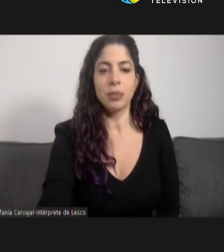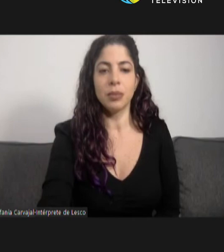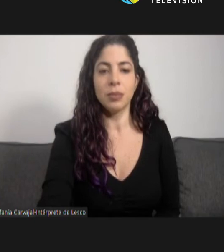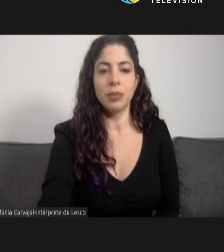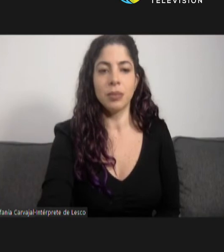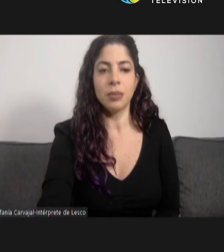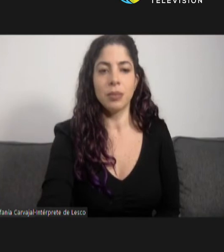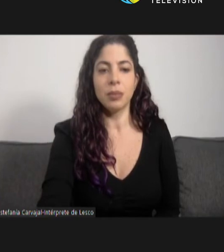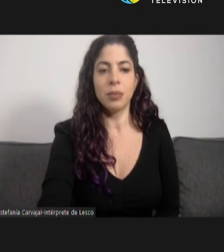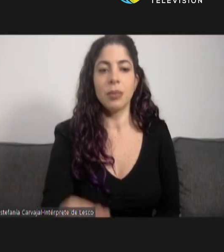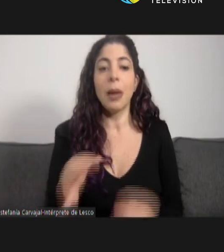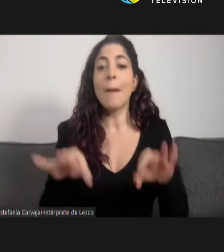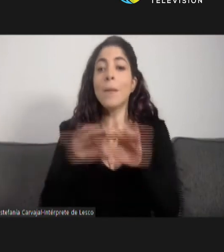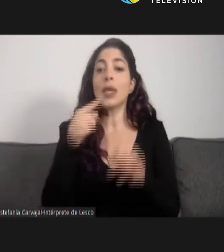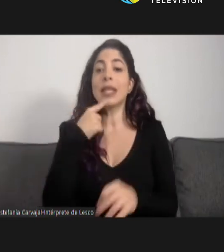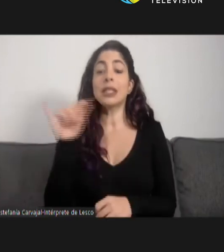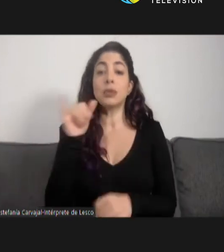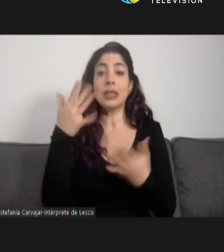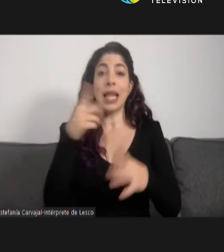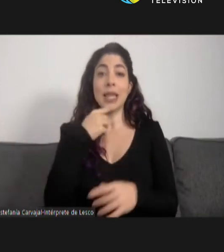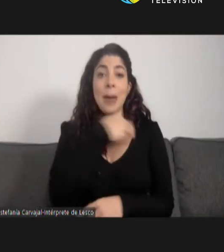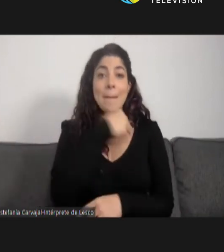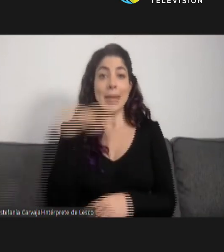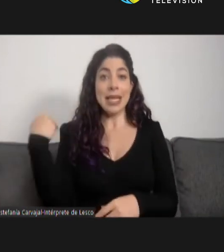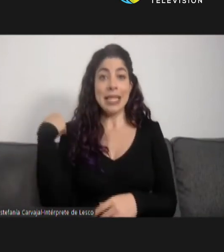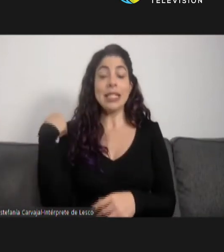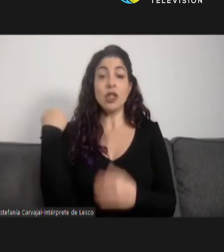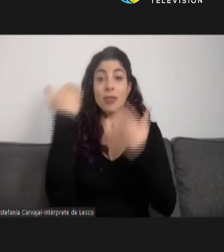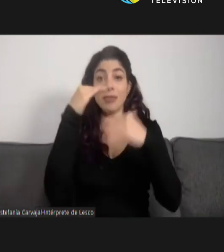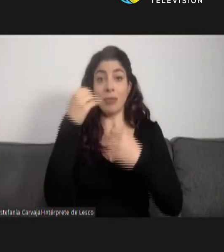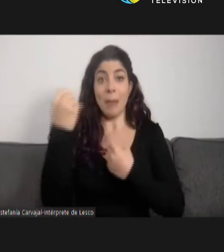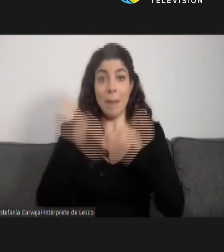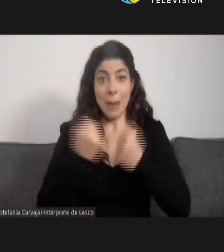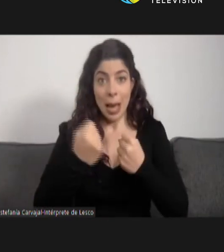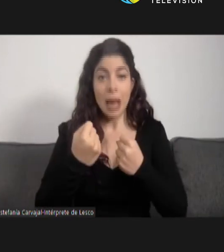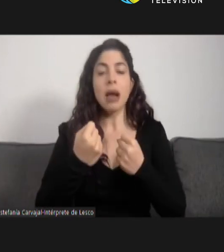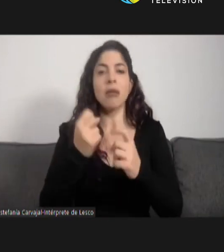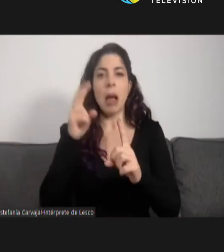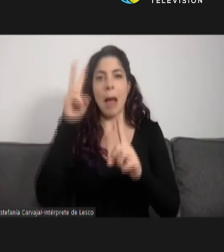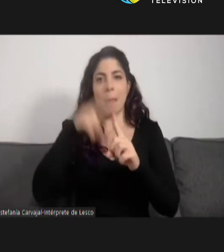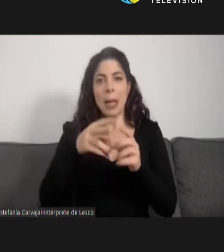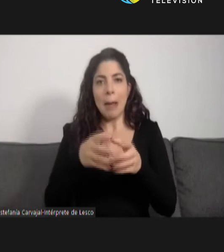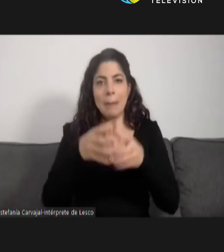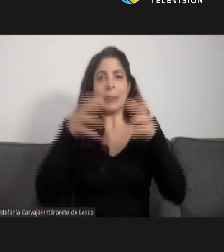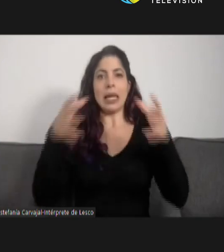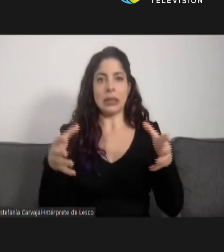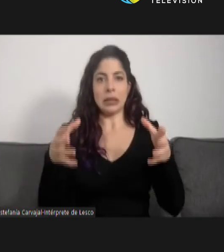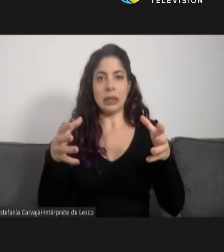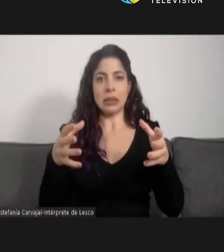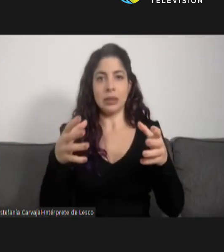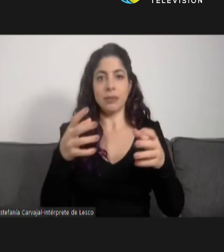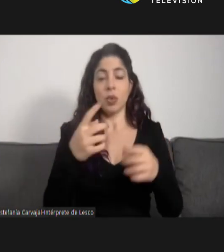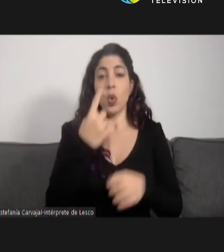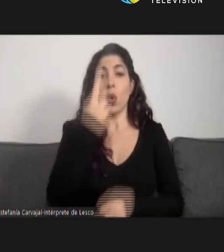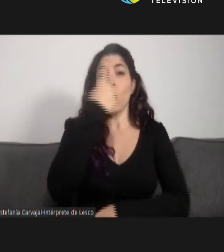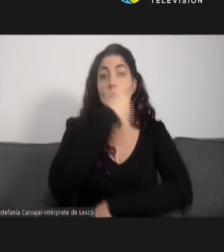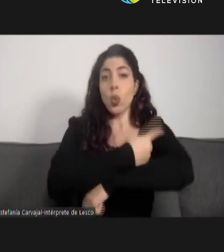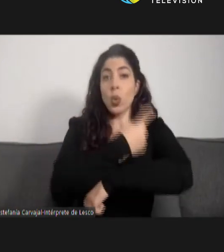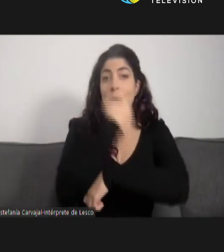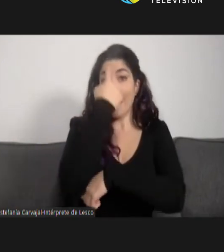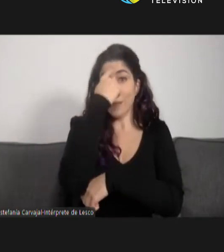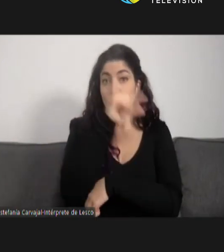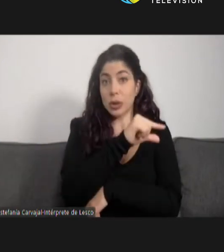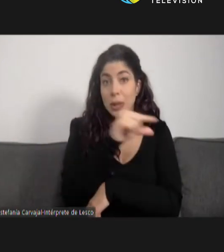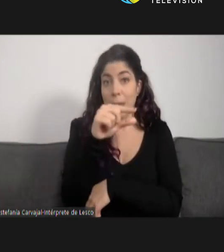ministro Daniel Salas, que se amplía la restricción vehicular para una regulación de un día a la semana según